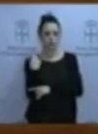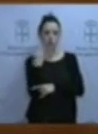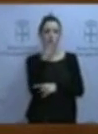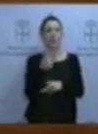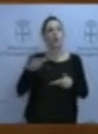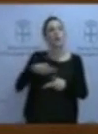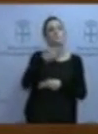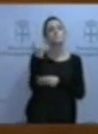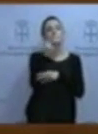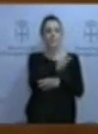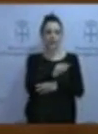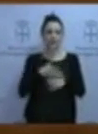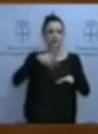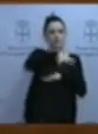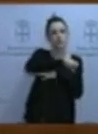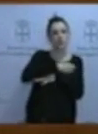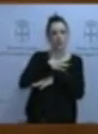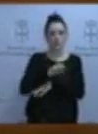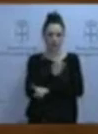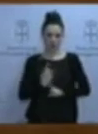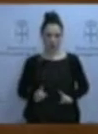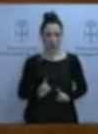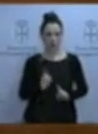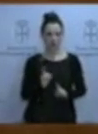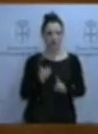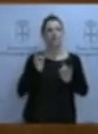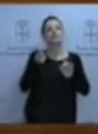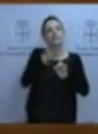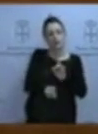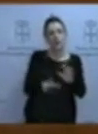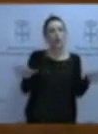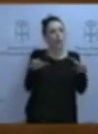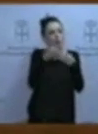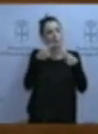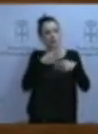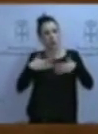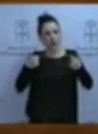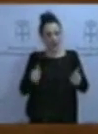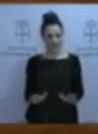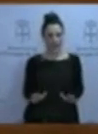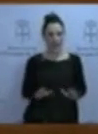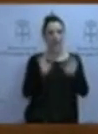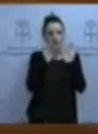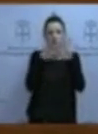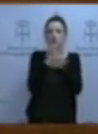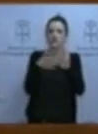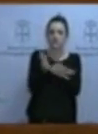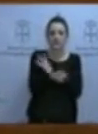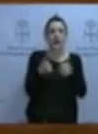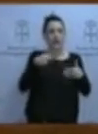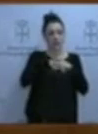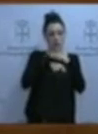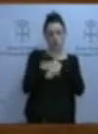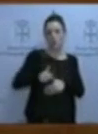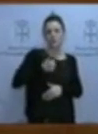III, sino cualquier grupo de investigación. Y es decir, que se mancomunen, que se aprovechen los recursos.